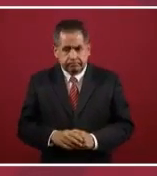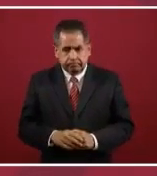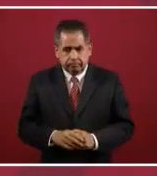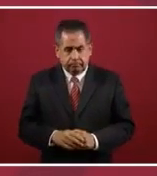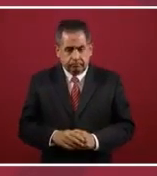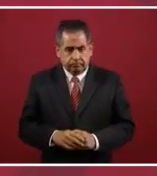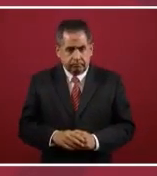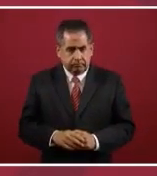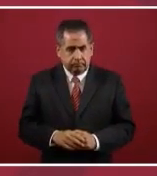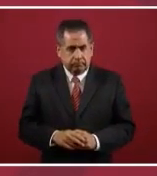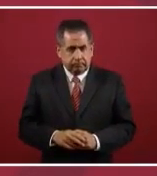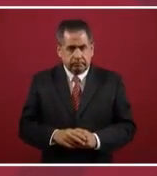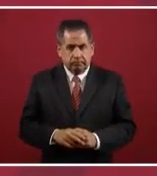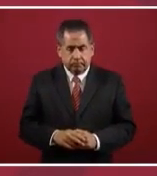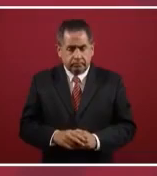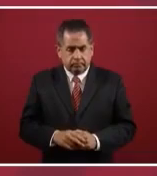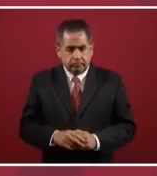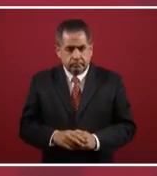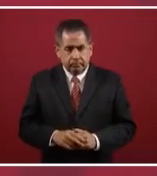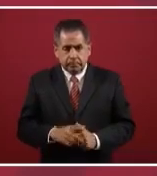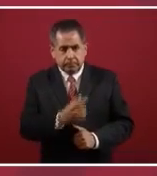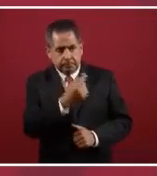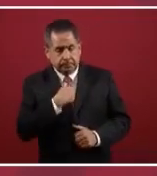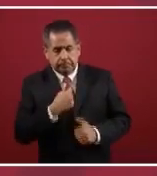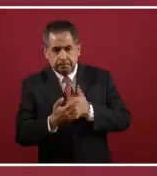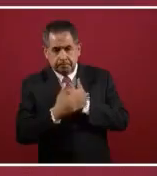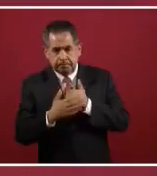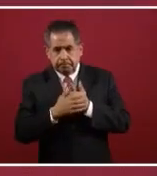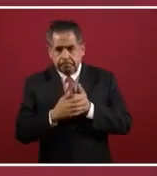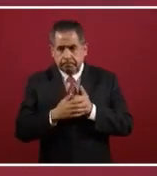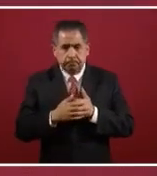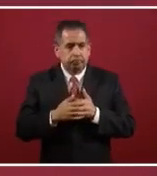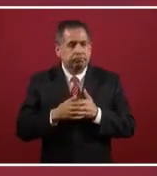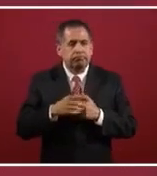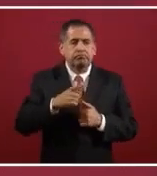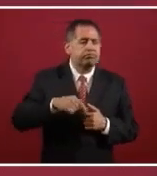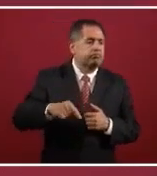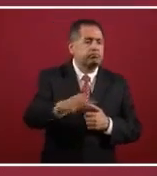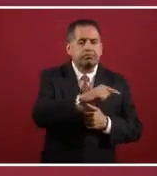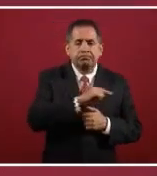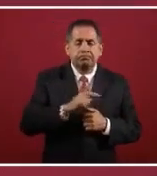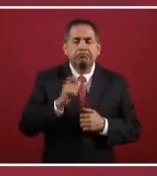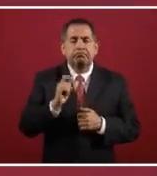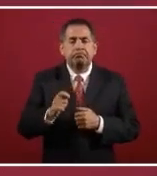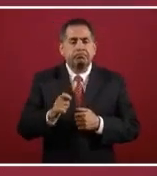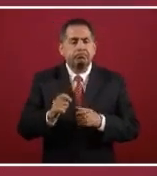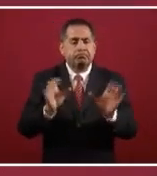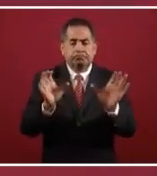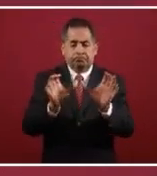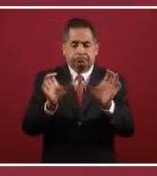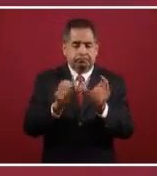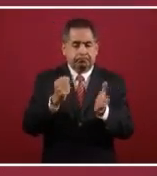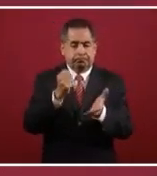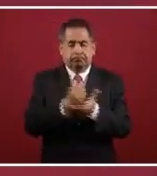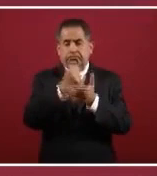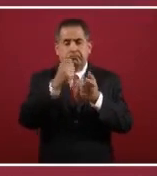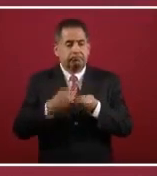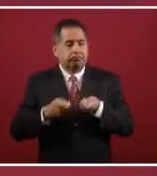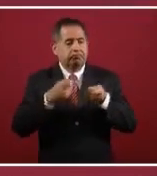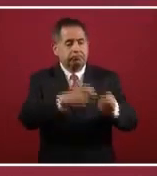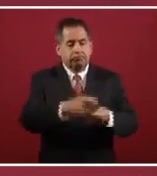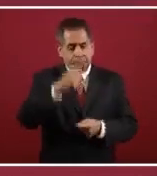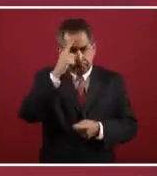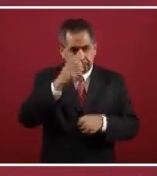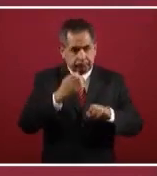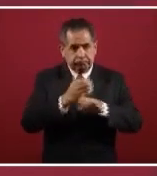para mantener su certificación como un estado